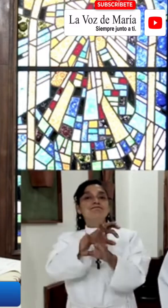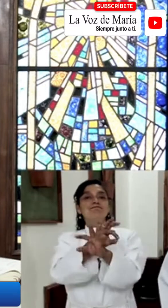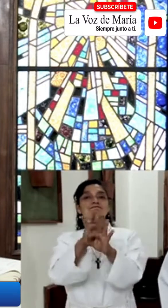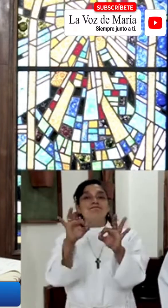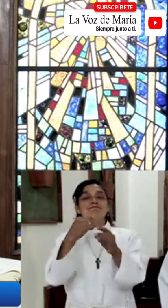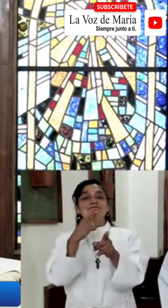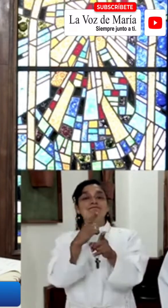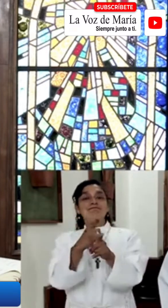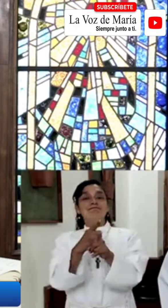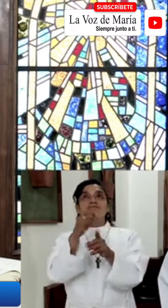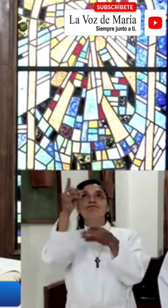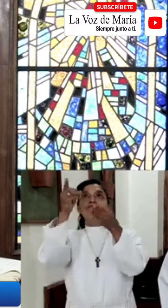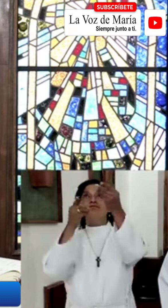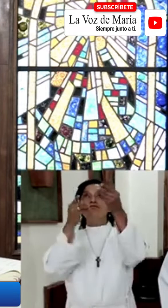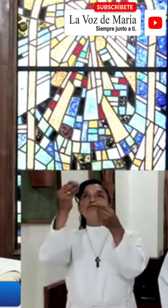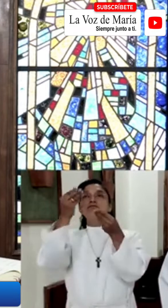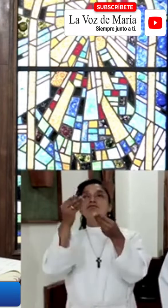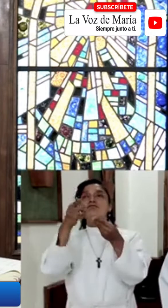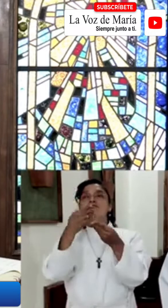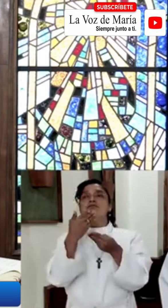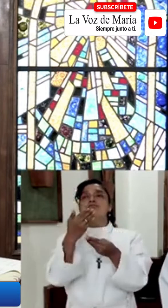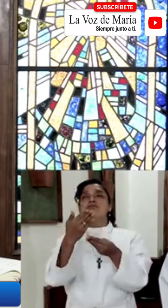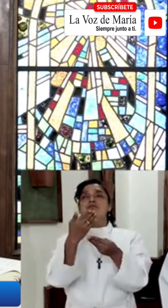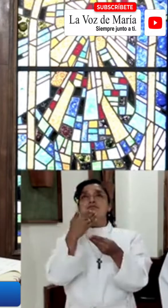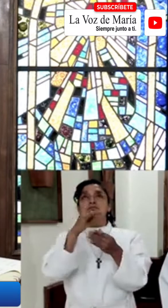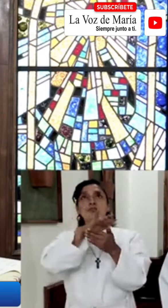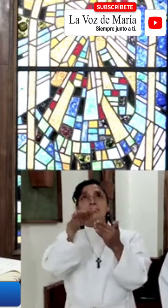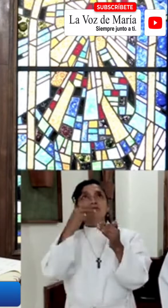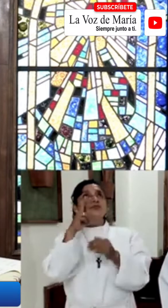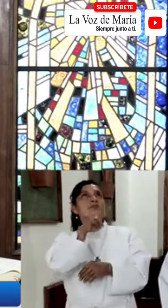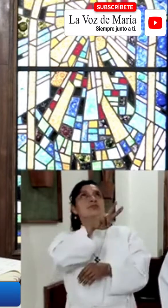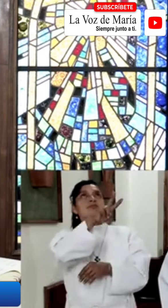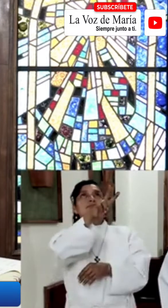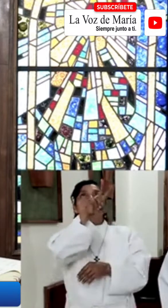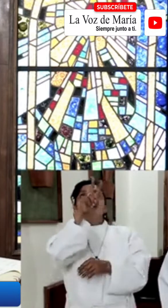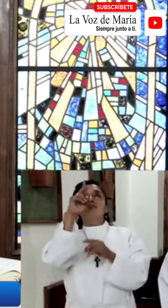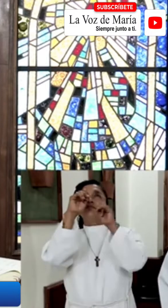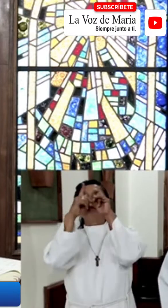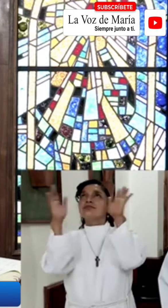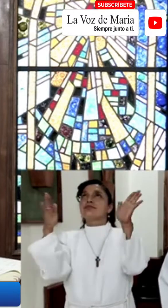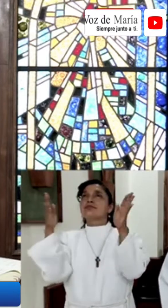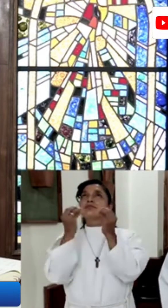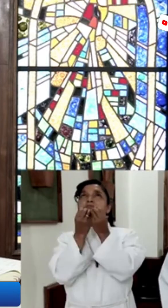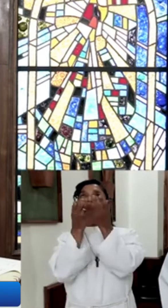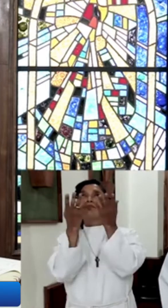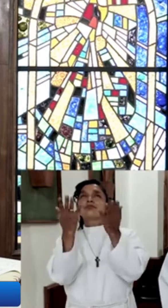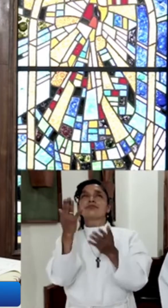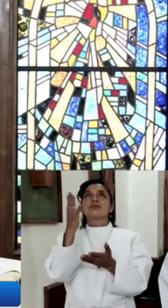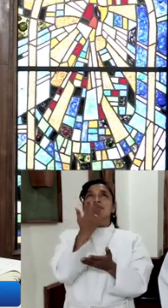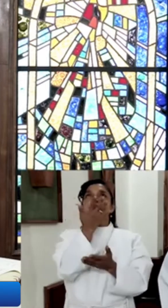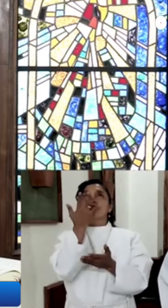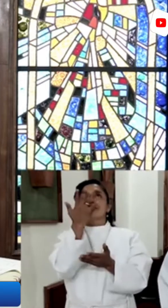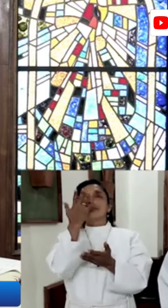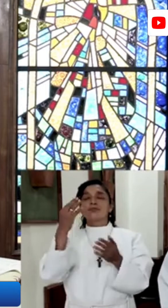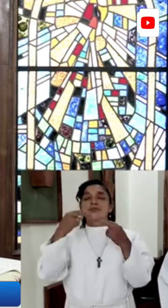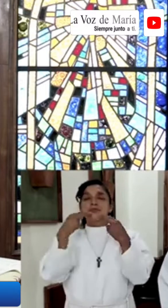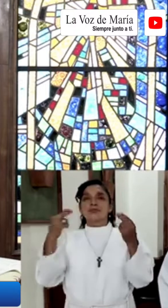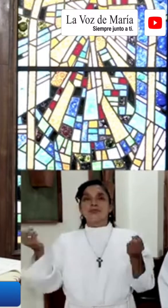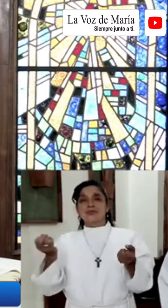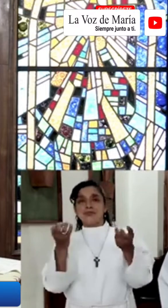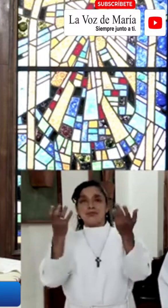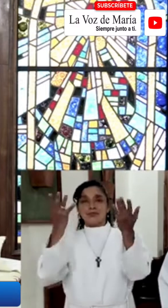estos dones de tu benevolencia, unidos a los ángeles y a los santos, cantamos con gozo el himno de tu